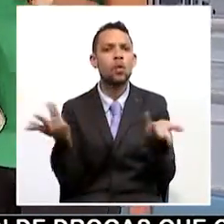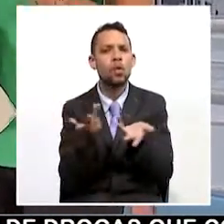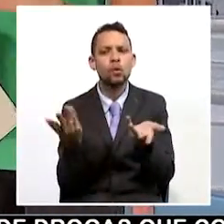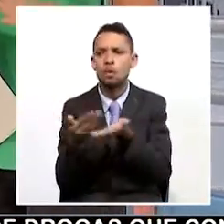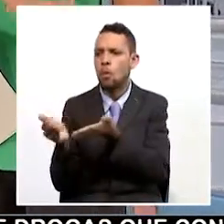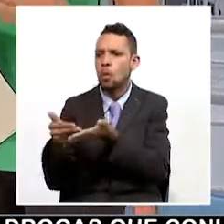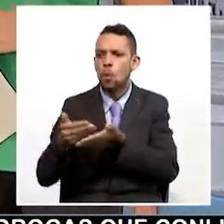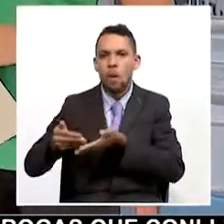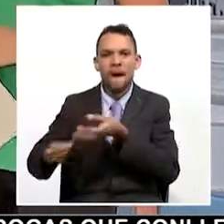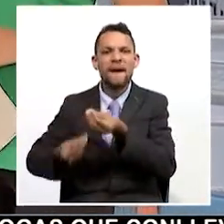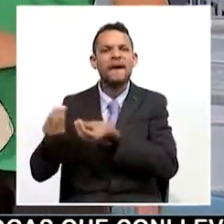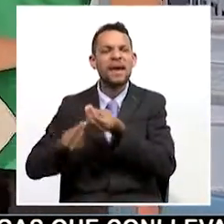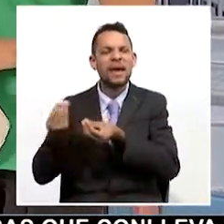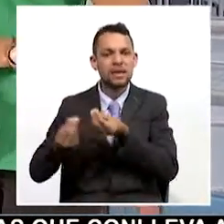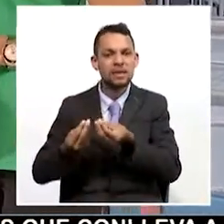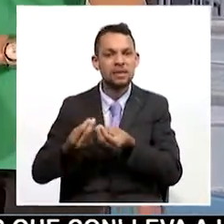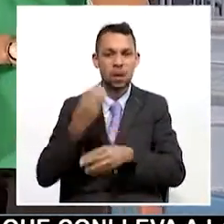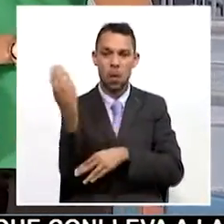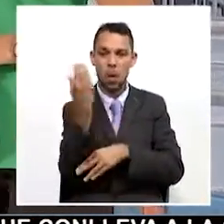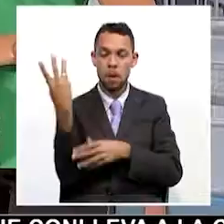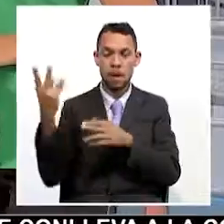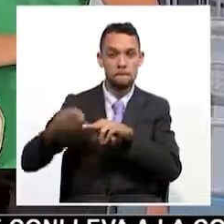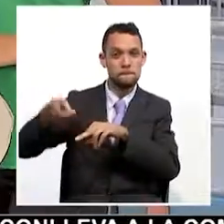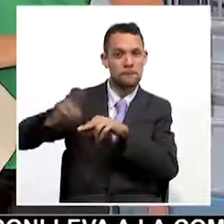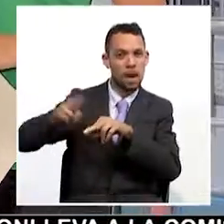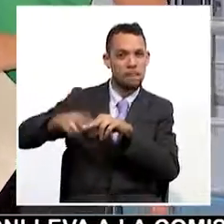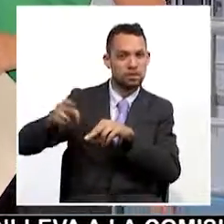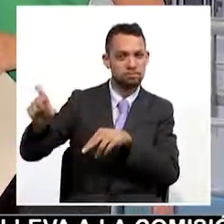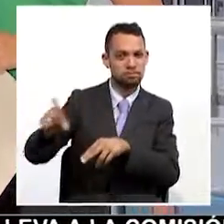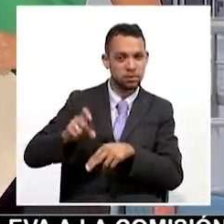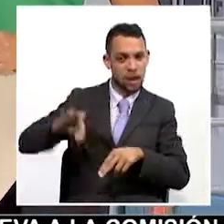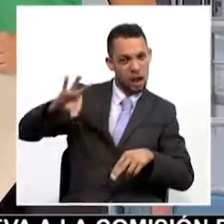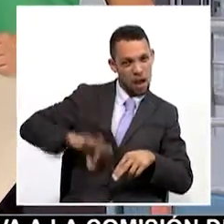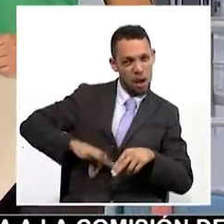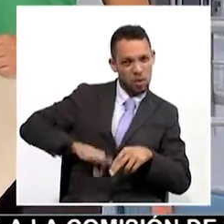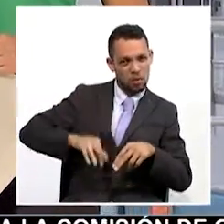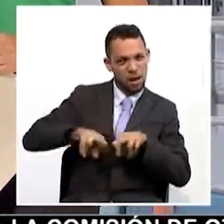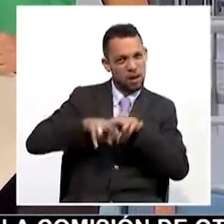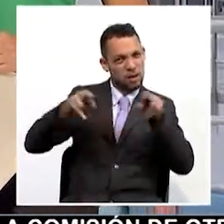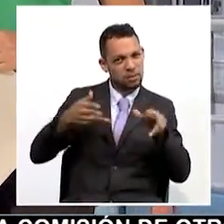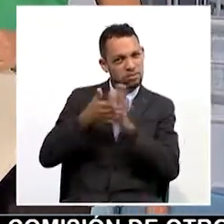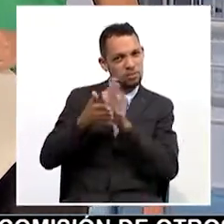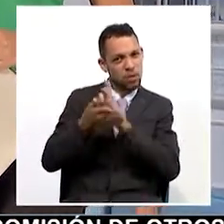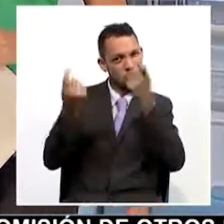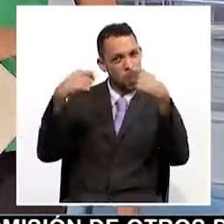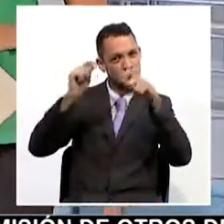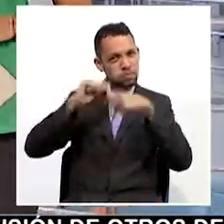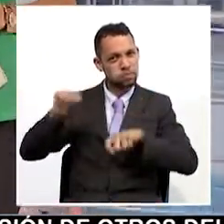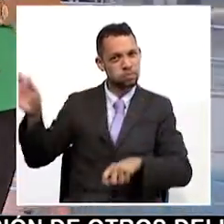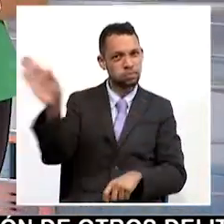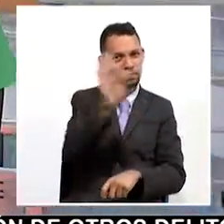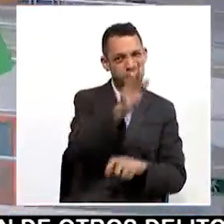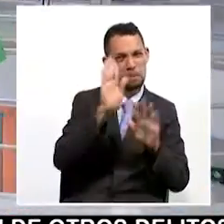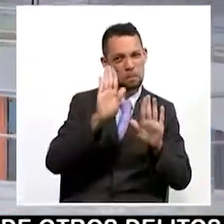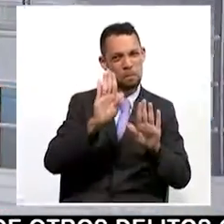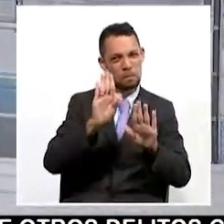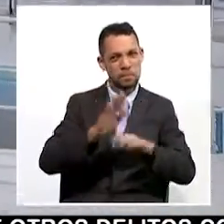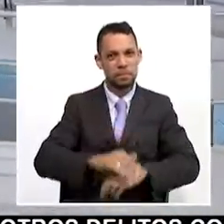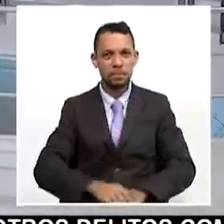llegan y qué hacen los colombianos con este dinero? Esto será en la sección Su Bolsillo después de la siguiente pausa comercial. Ya regresamos.